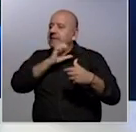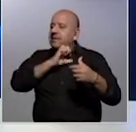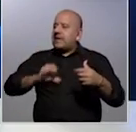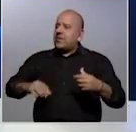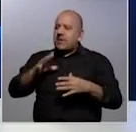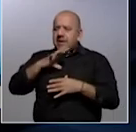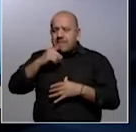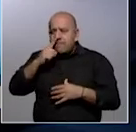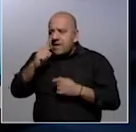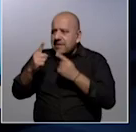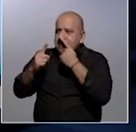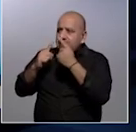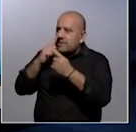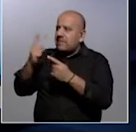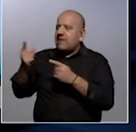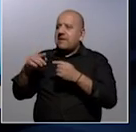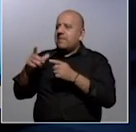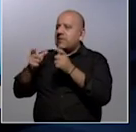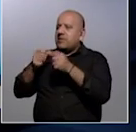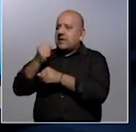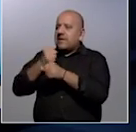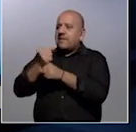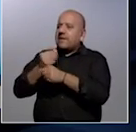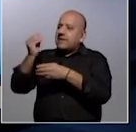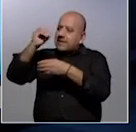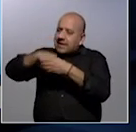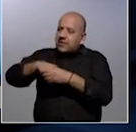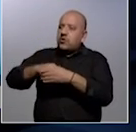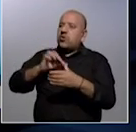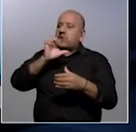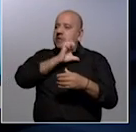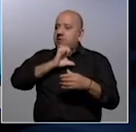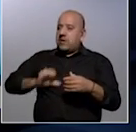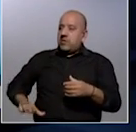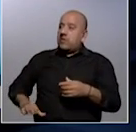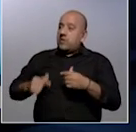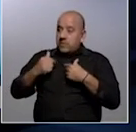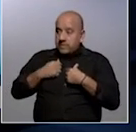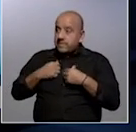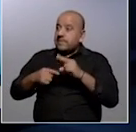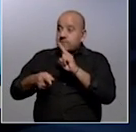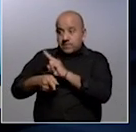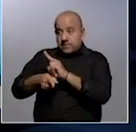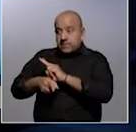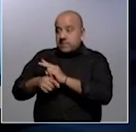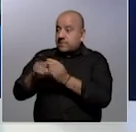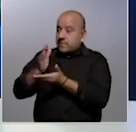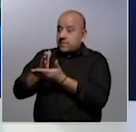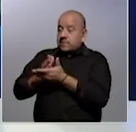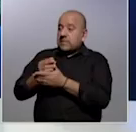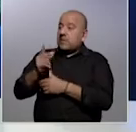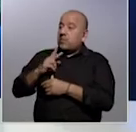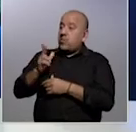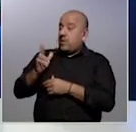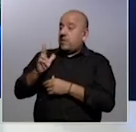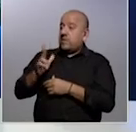dentro de las dependencias del estado y a quienes nosotros por supuesto también defendemos en materia de derechos humanos porque nosotros defendemos